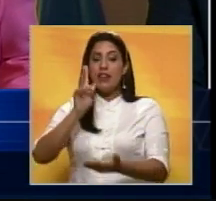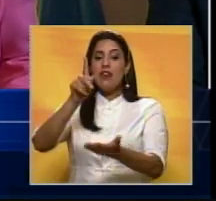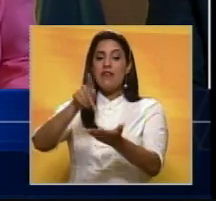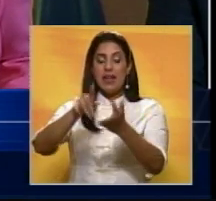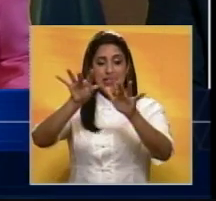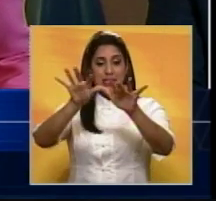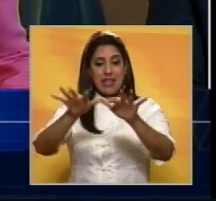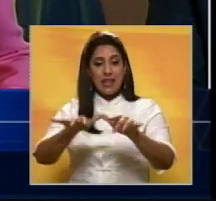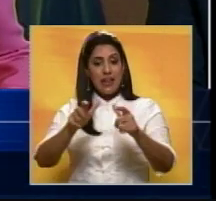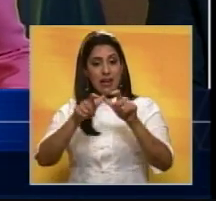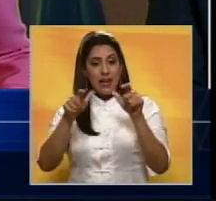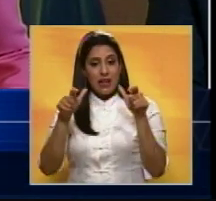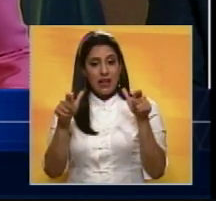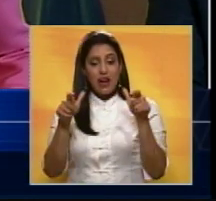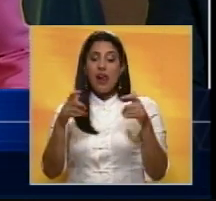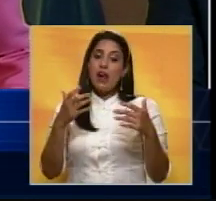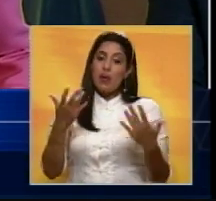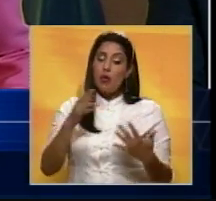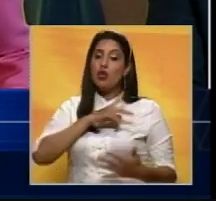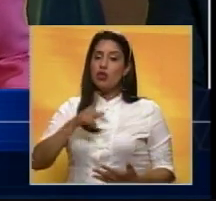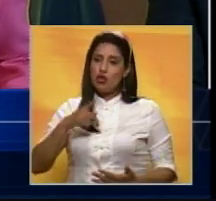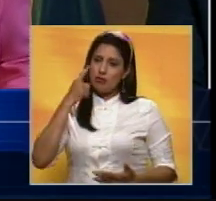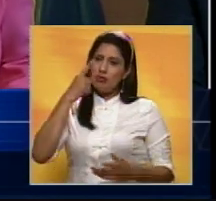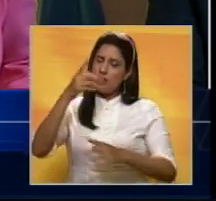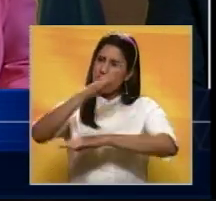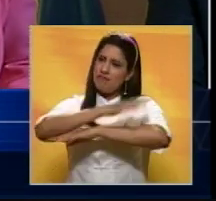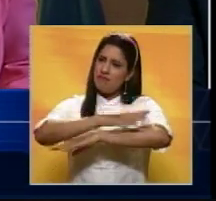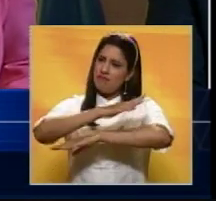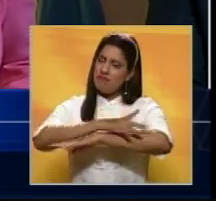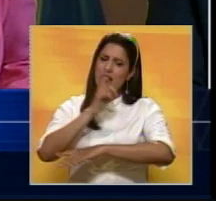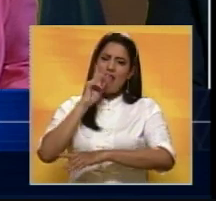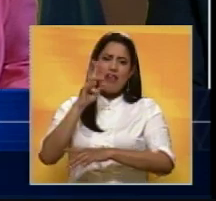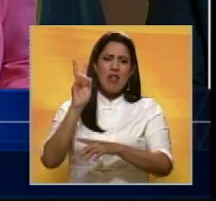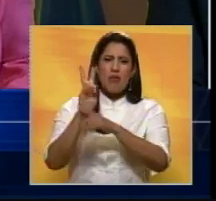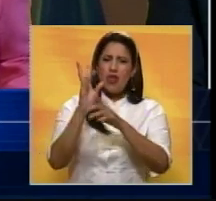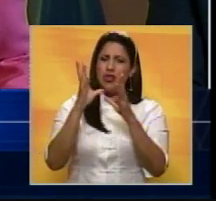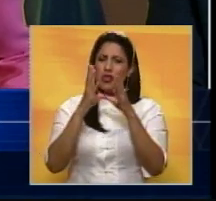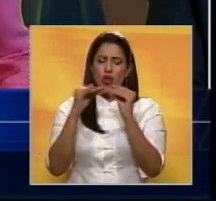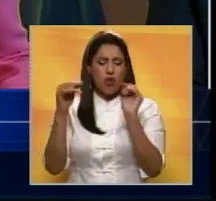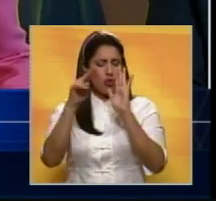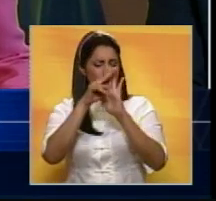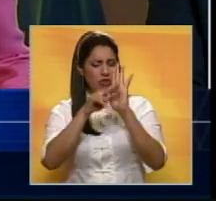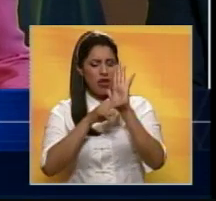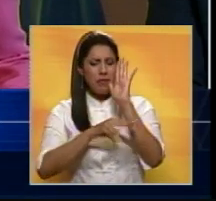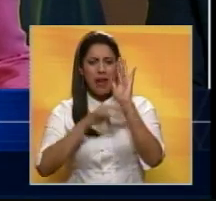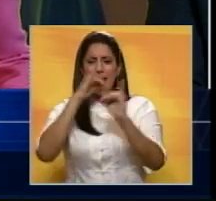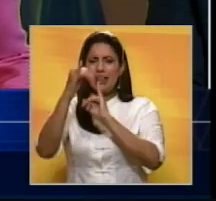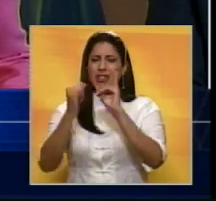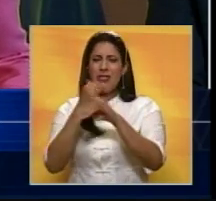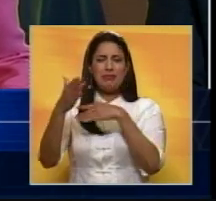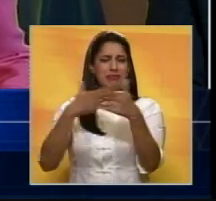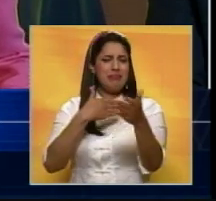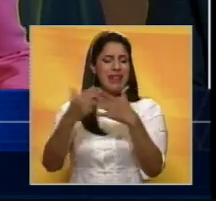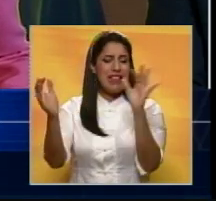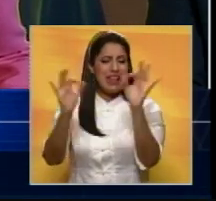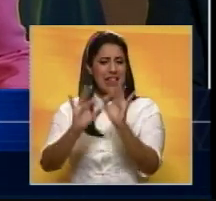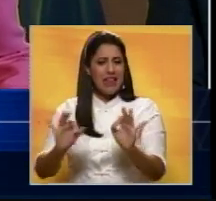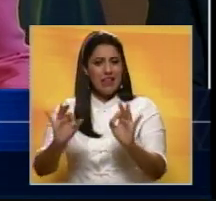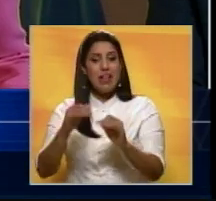la Secretaría General y bueno, hemos visto su comportamiento, violenta todas las normas internacionales, no le importa